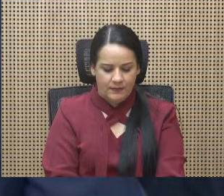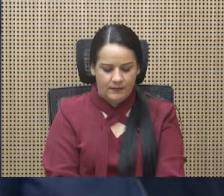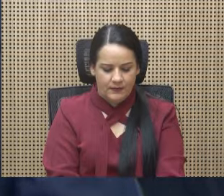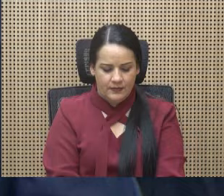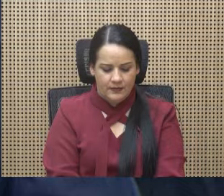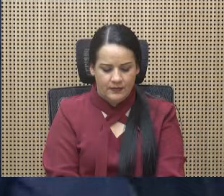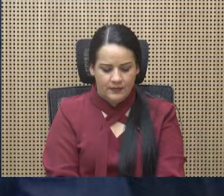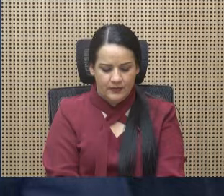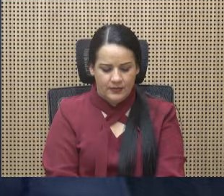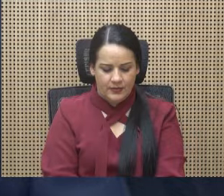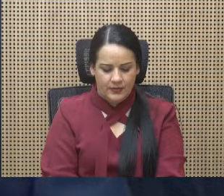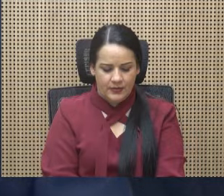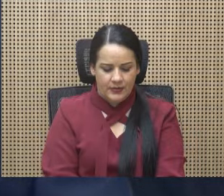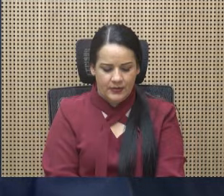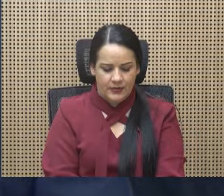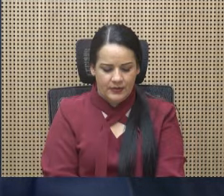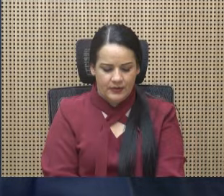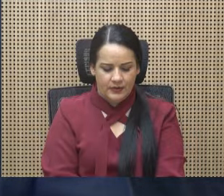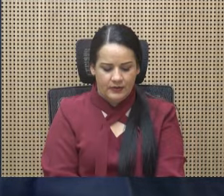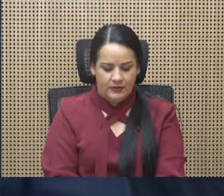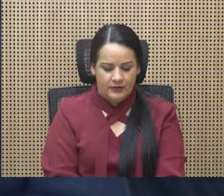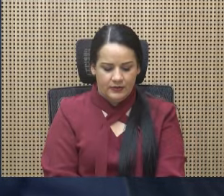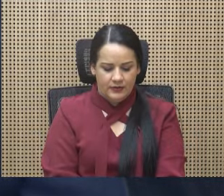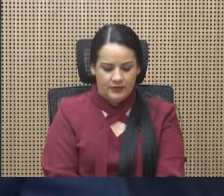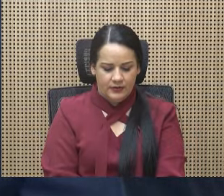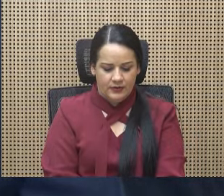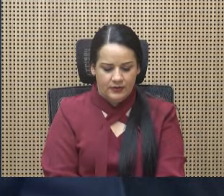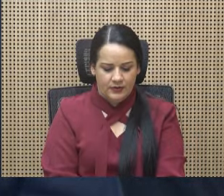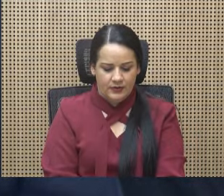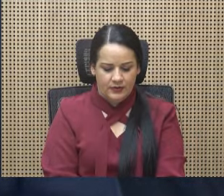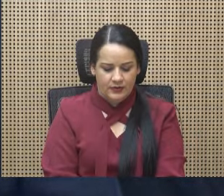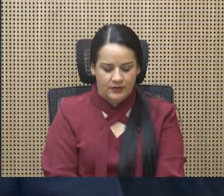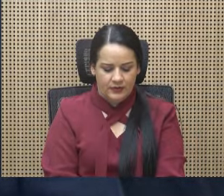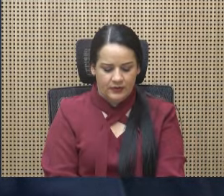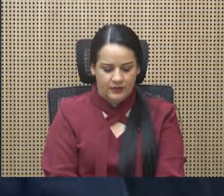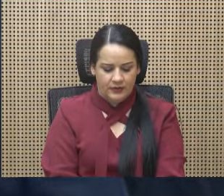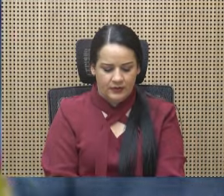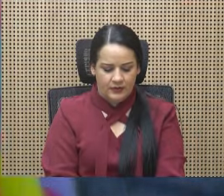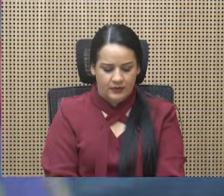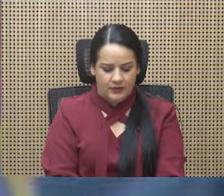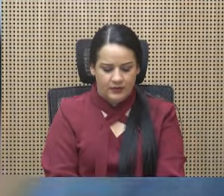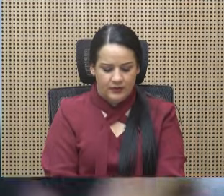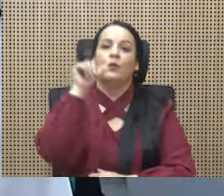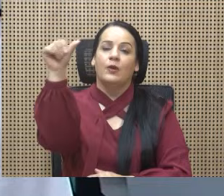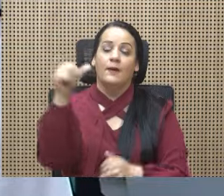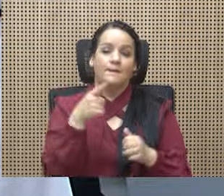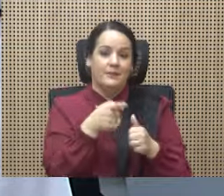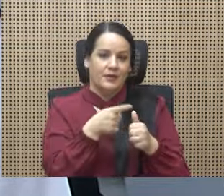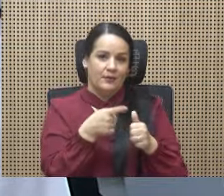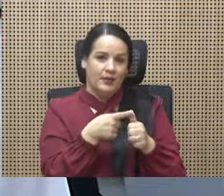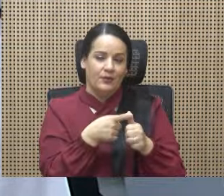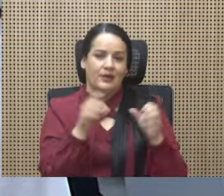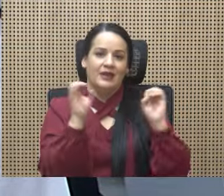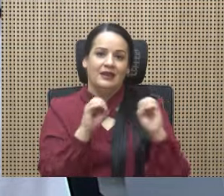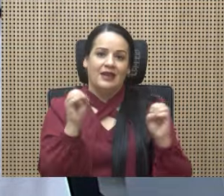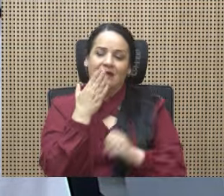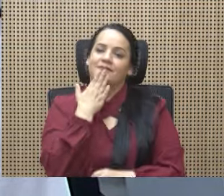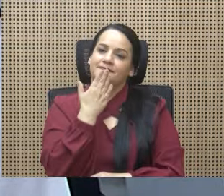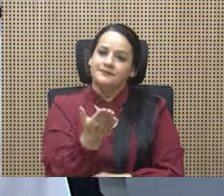a estas comunidades como el aumento de la criminalidad la inseguridad ciudadana mejor infraestructura